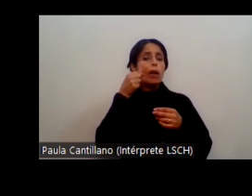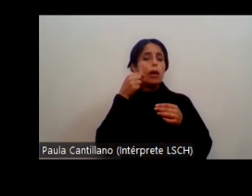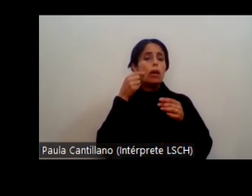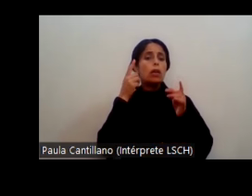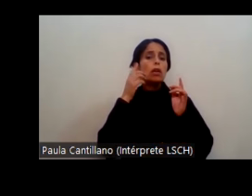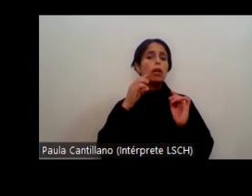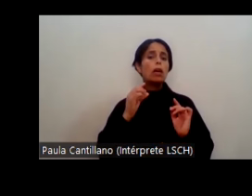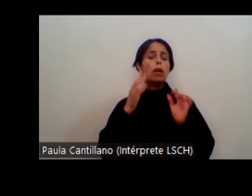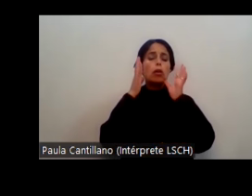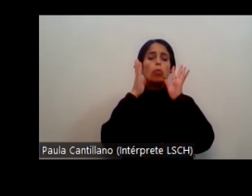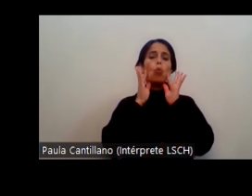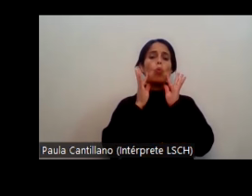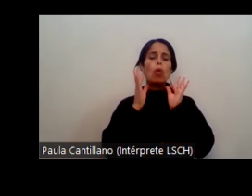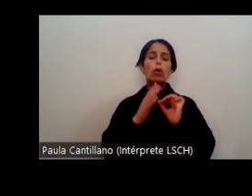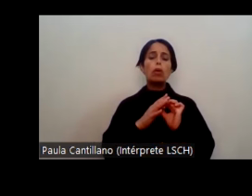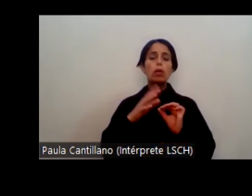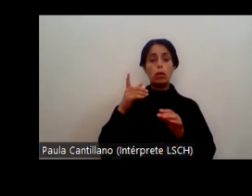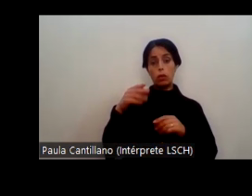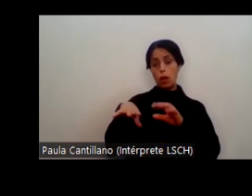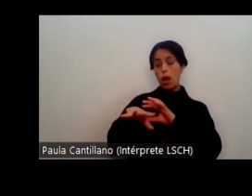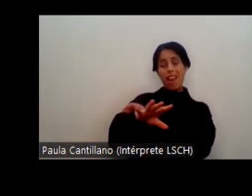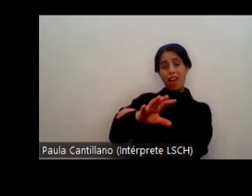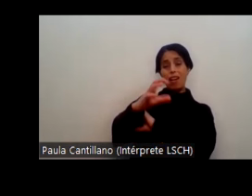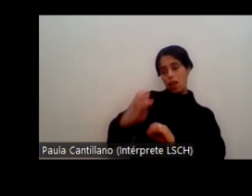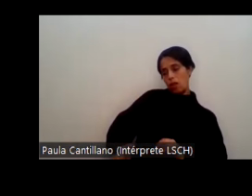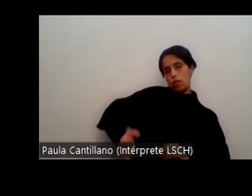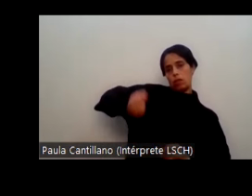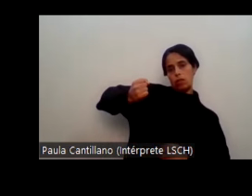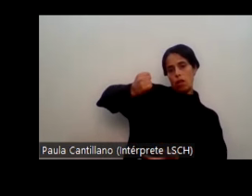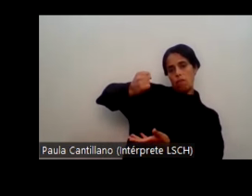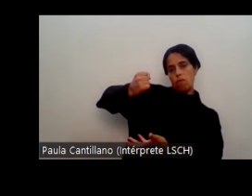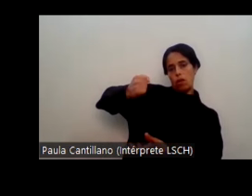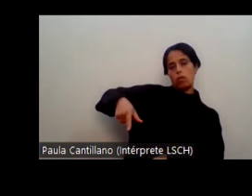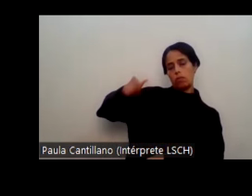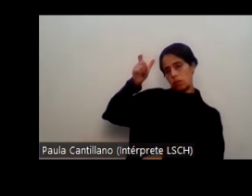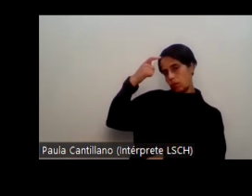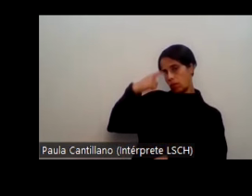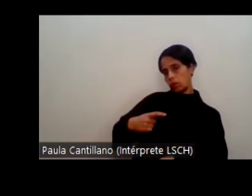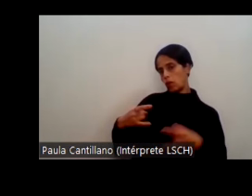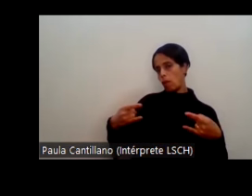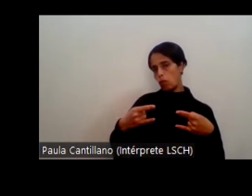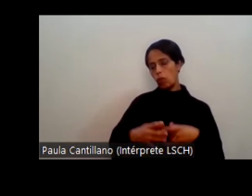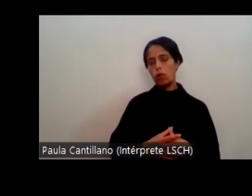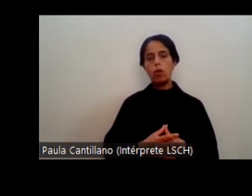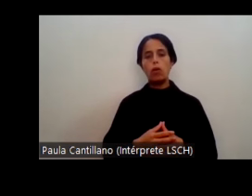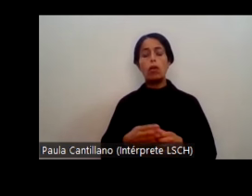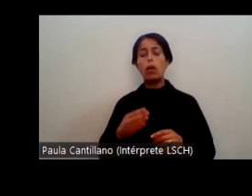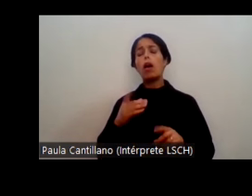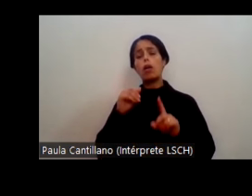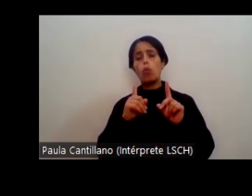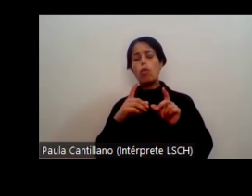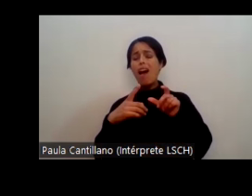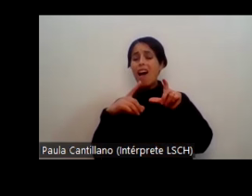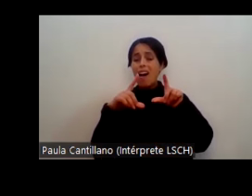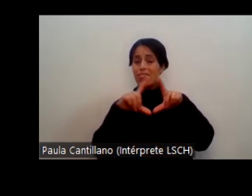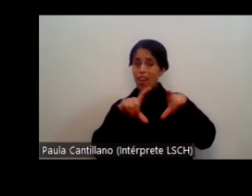cuelga, o sea, pende de su mano. En muchos casos, no solamente en tabletas, sino que también en tubos para